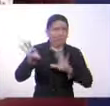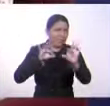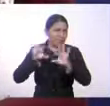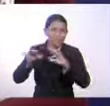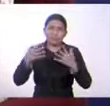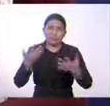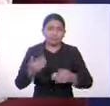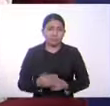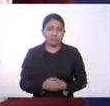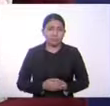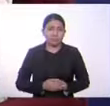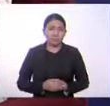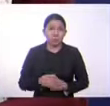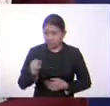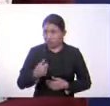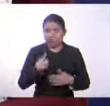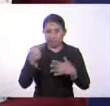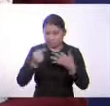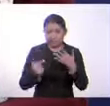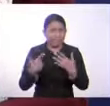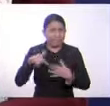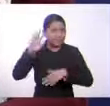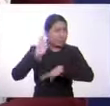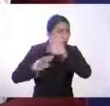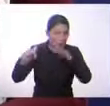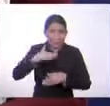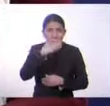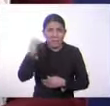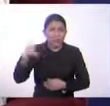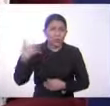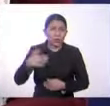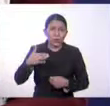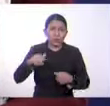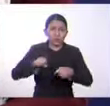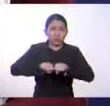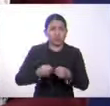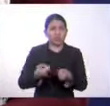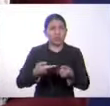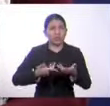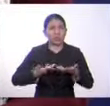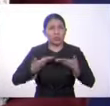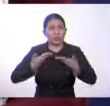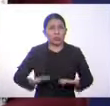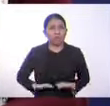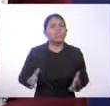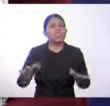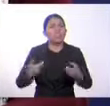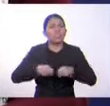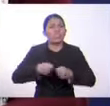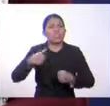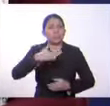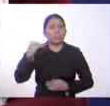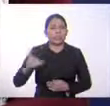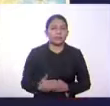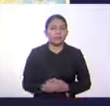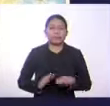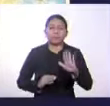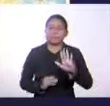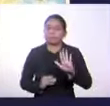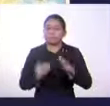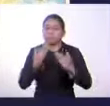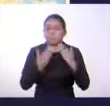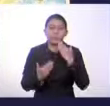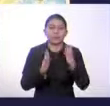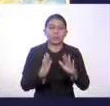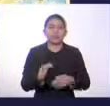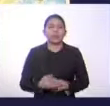pudiéramos mencionar en la historia de nuestro país referente a la violación de los derechos humanos. Antes de contestarte, te comento